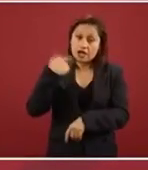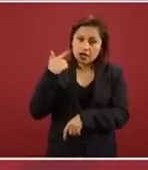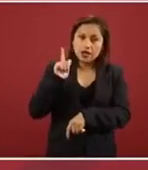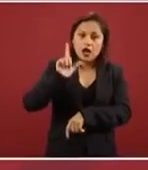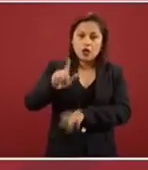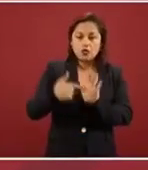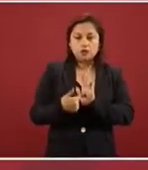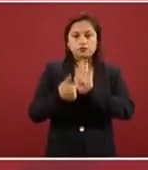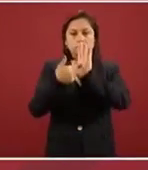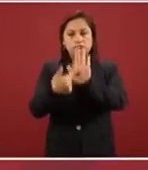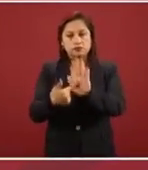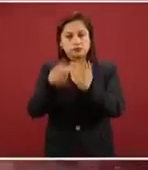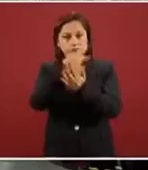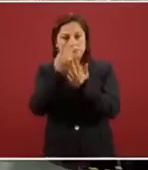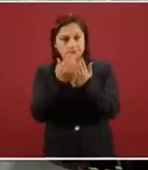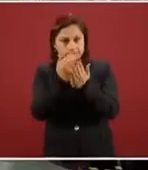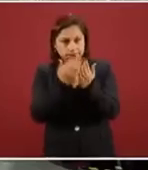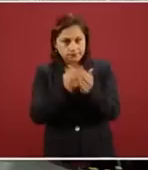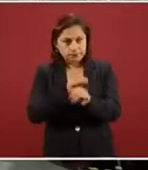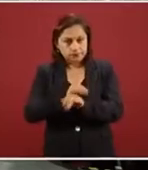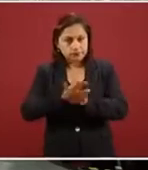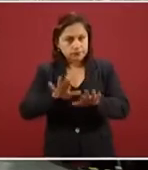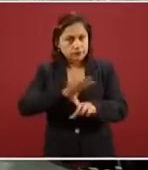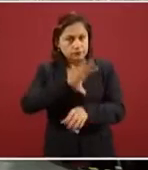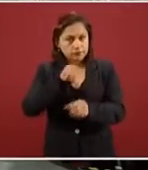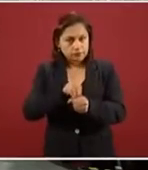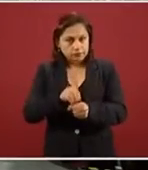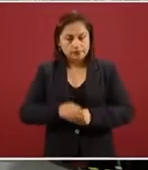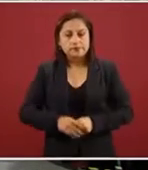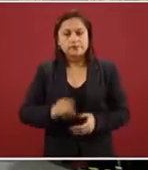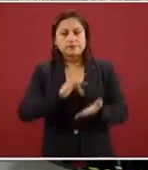un plan y les informe. Gracias.